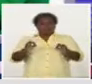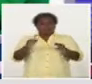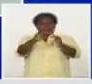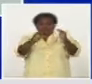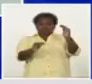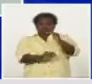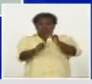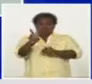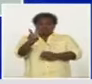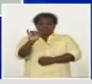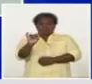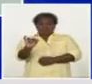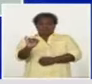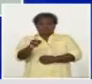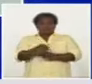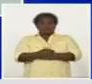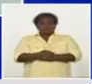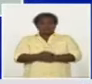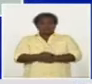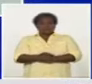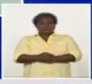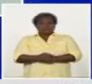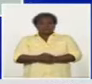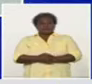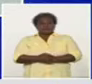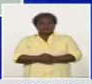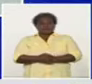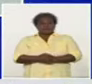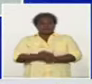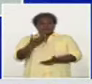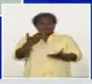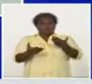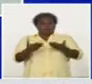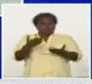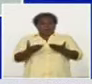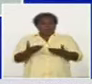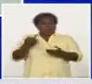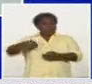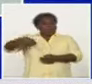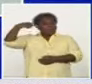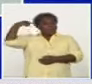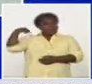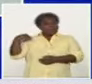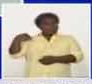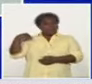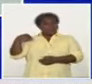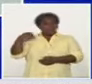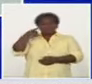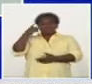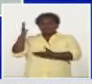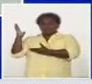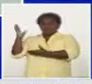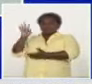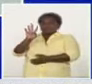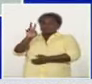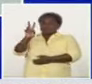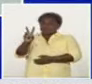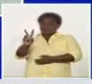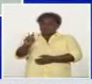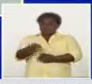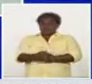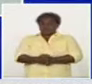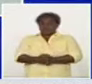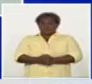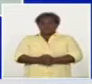26 los casos diagnosticados ayer, en comparación con el día anterior. De todas formas, 42 casos autóctonos es